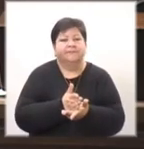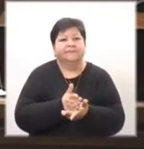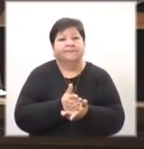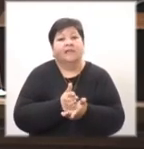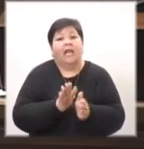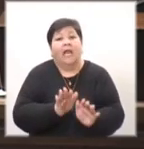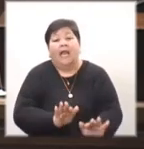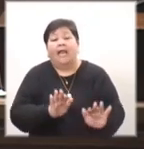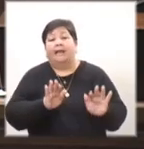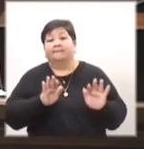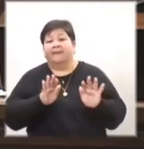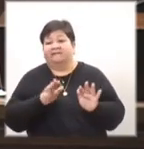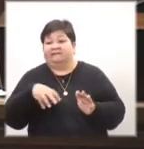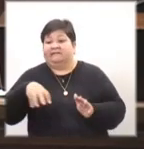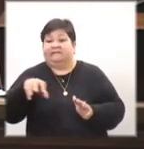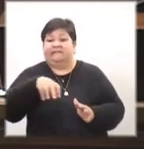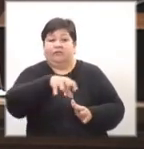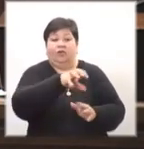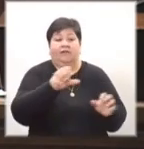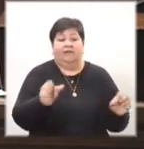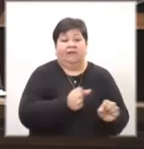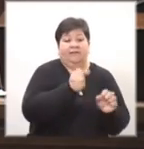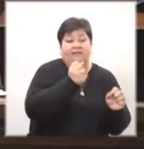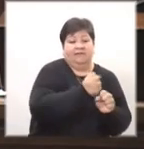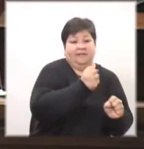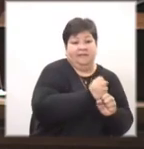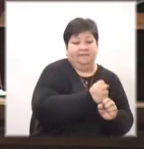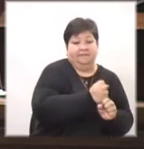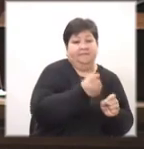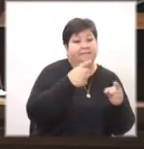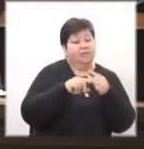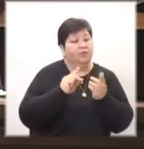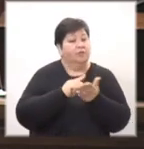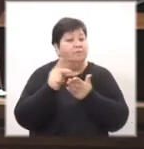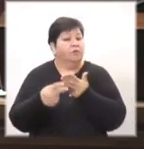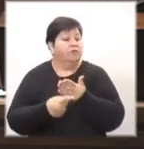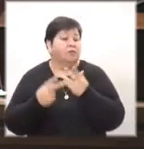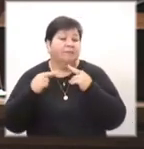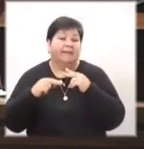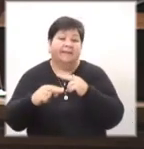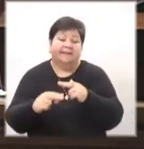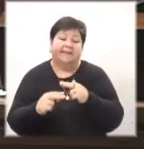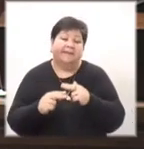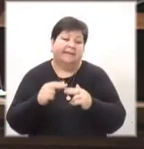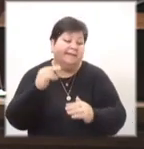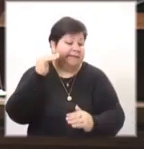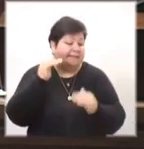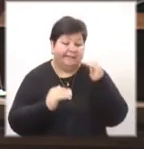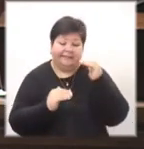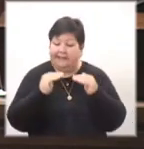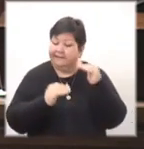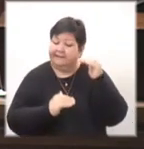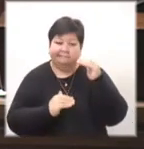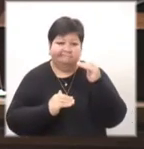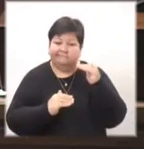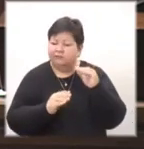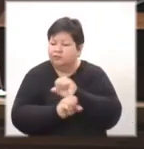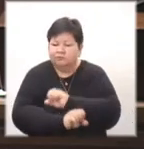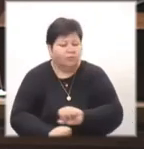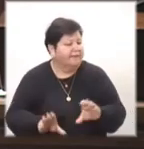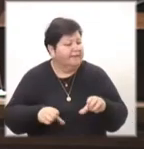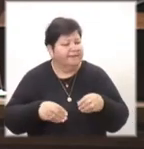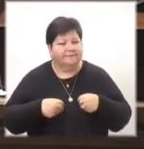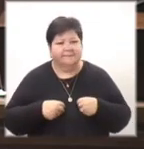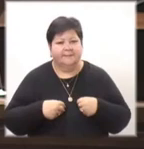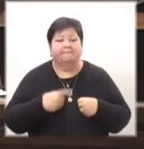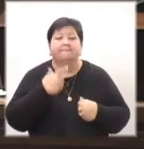independientemente de su sector de actividad. Sin embargo, el proyecto mantiene un conjunto de inequidades que resultan inaceptables. A modo